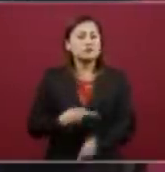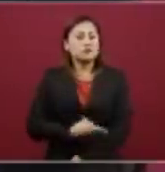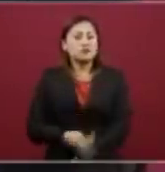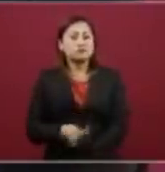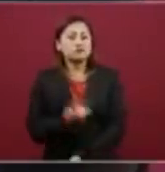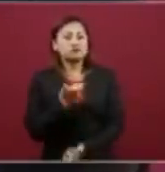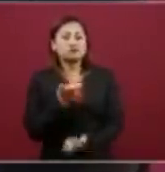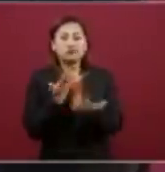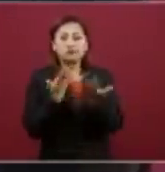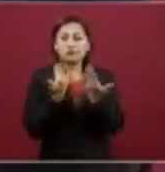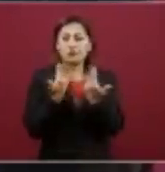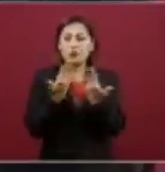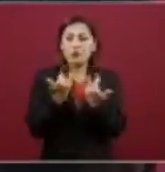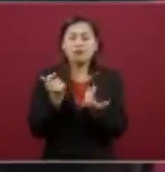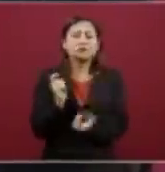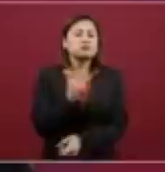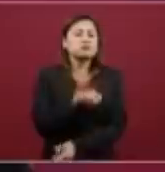tiene